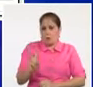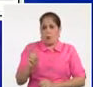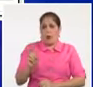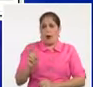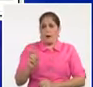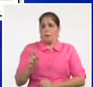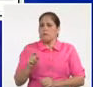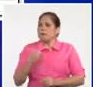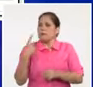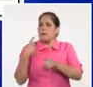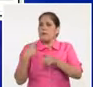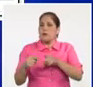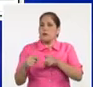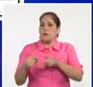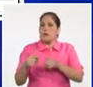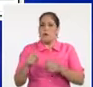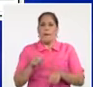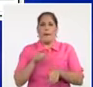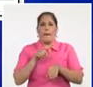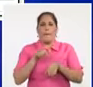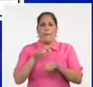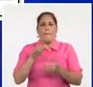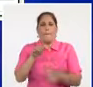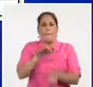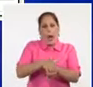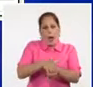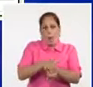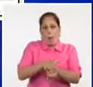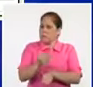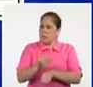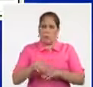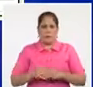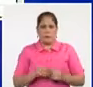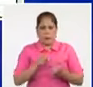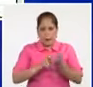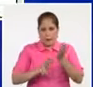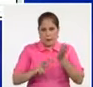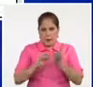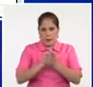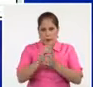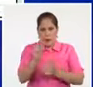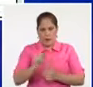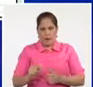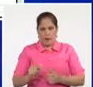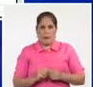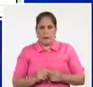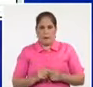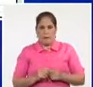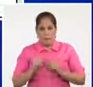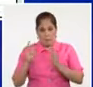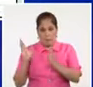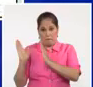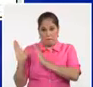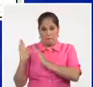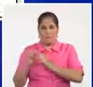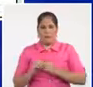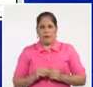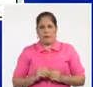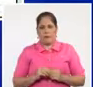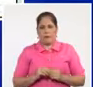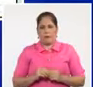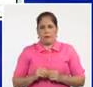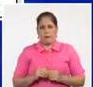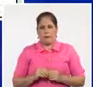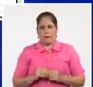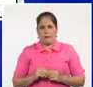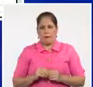Majagua, son los de mayores tasas. La provincia de Mayabeque, ahí la tienen, incrementada